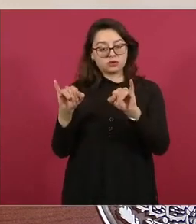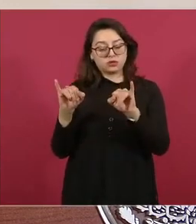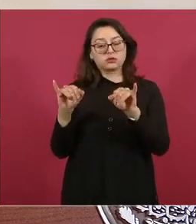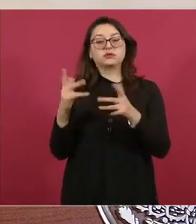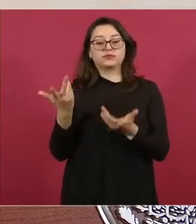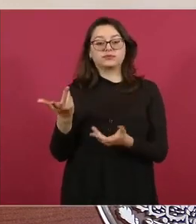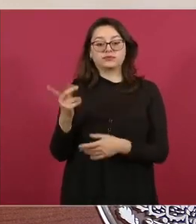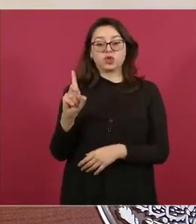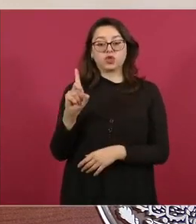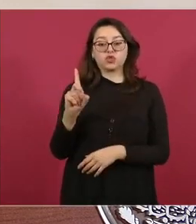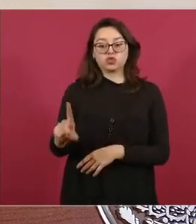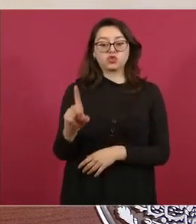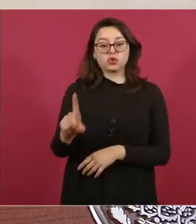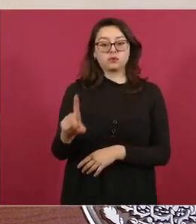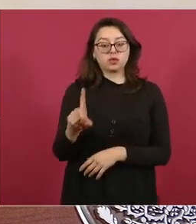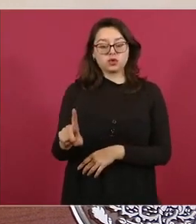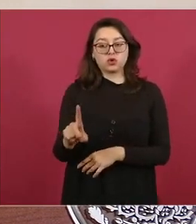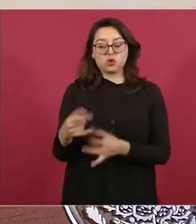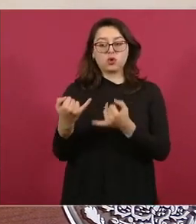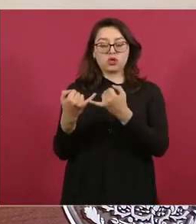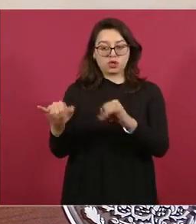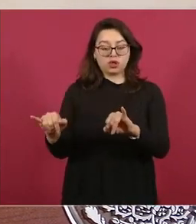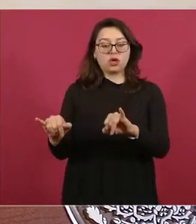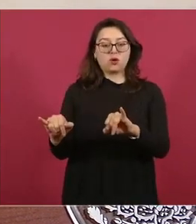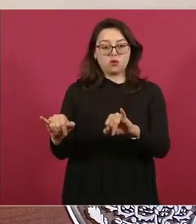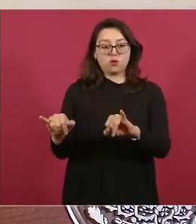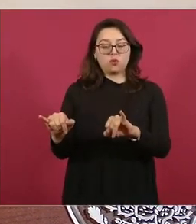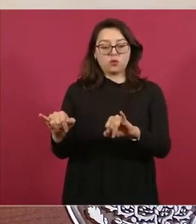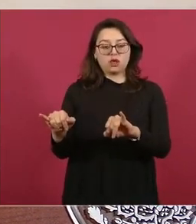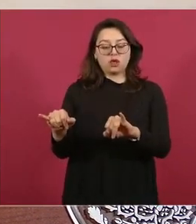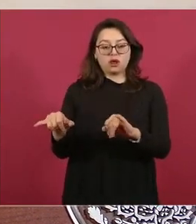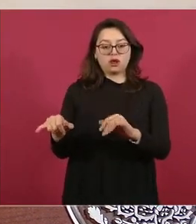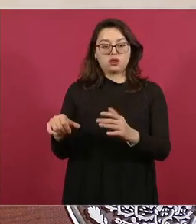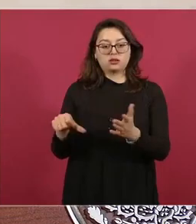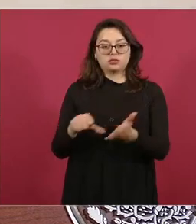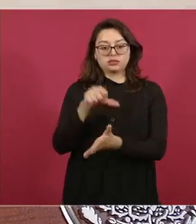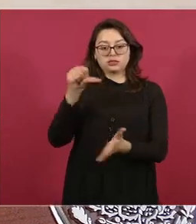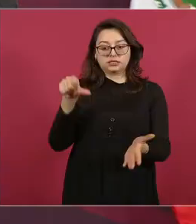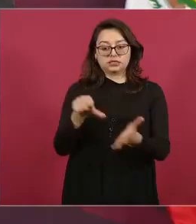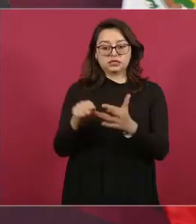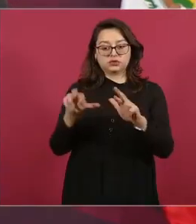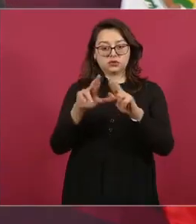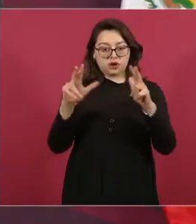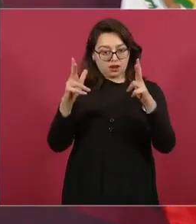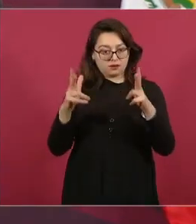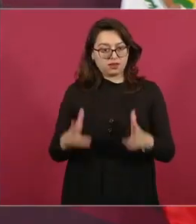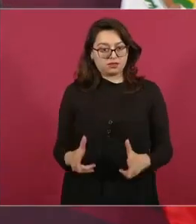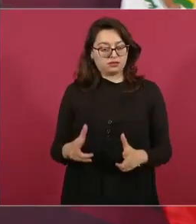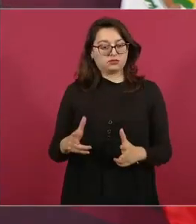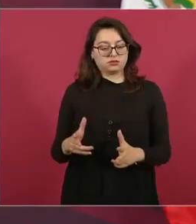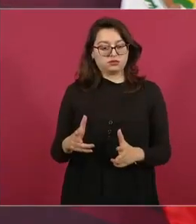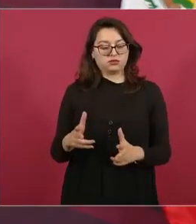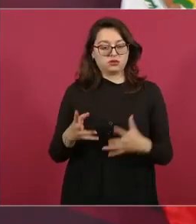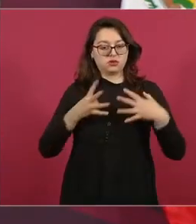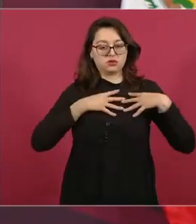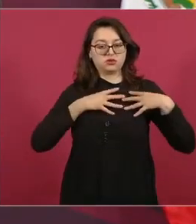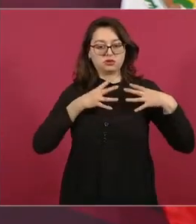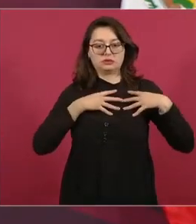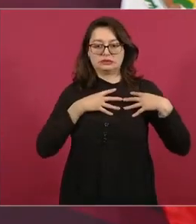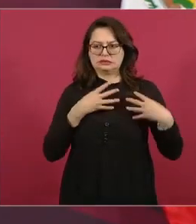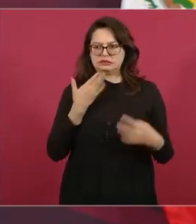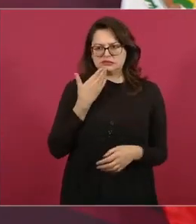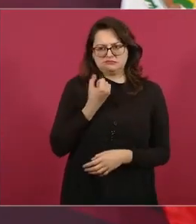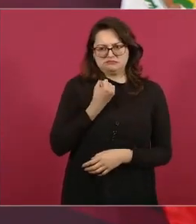domingo, sí, un centro de rehabilitación de lo